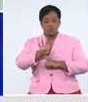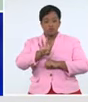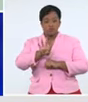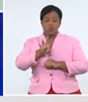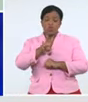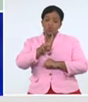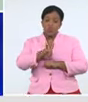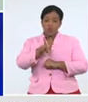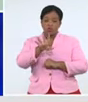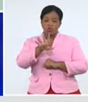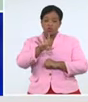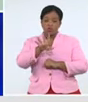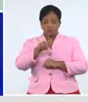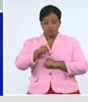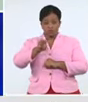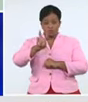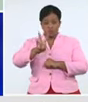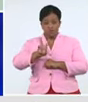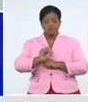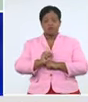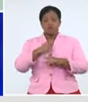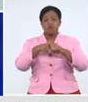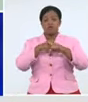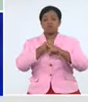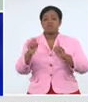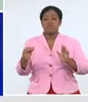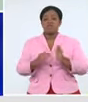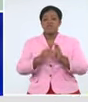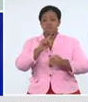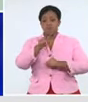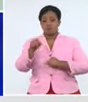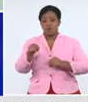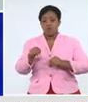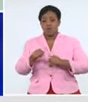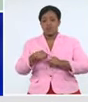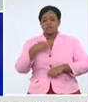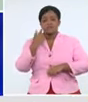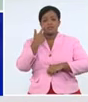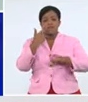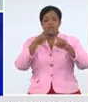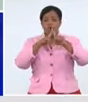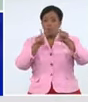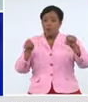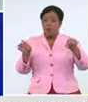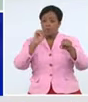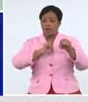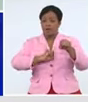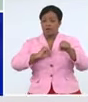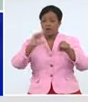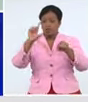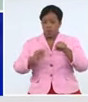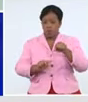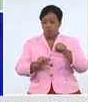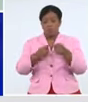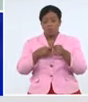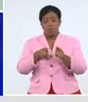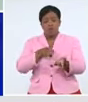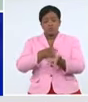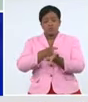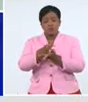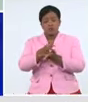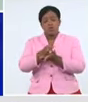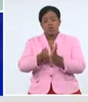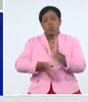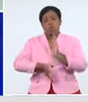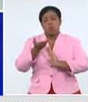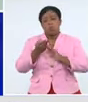254,3 por 100.000, una reducción en todas las provincias. No obstante, se mantienen con las tasas más elevadas,